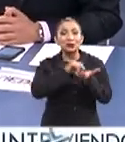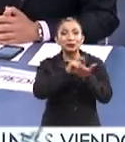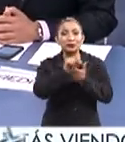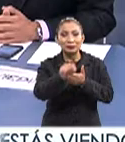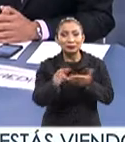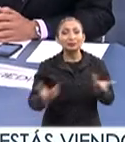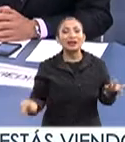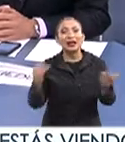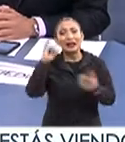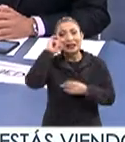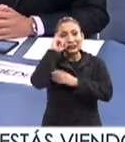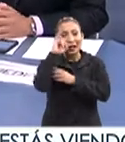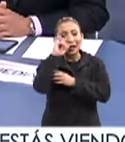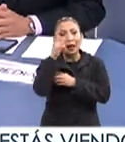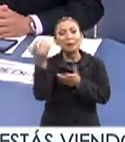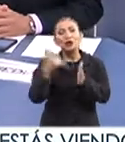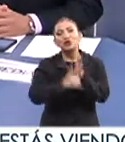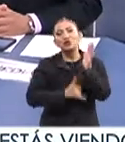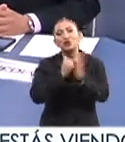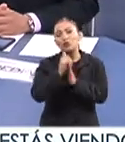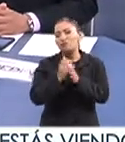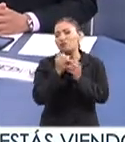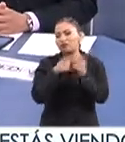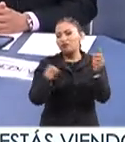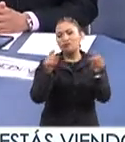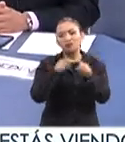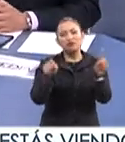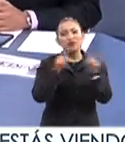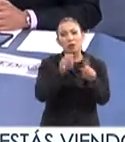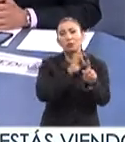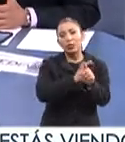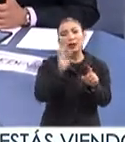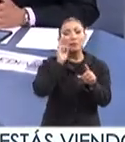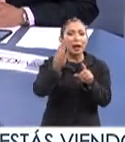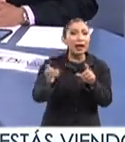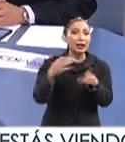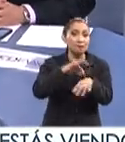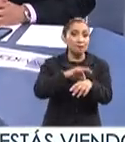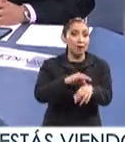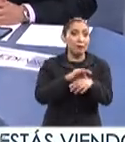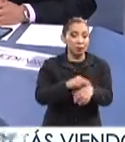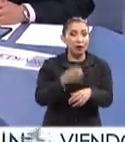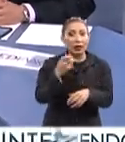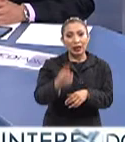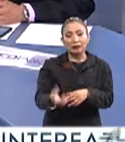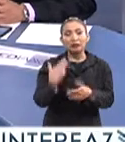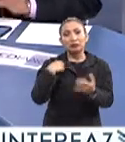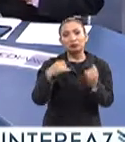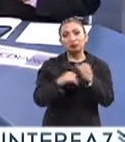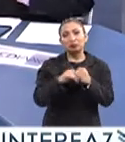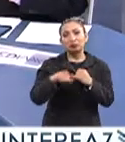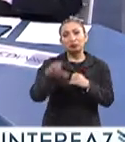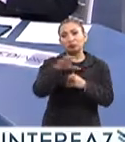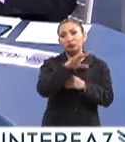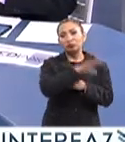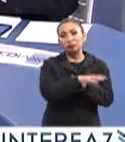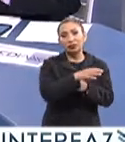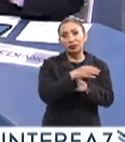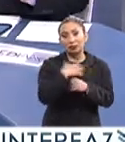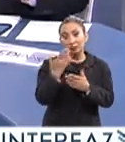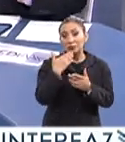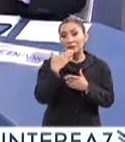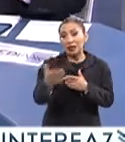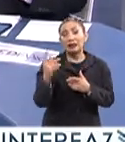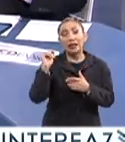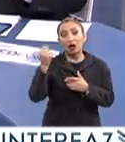Twitter, Instagram, YouTube, y que también nos puedan seguir en vivo por estas plataformas, ¿no? Bendita tecnología